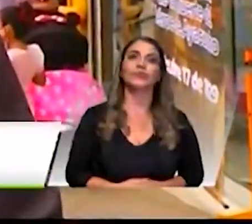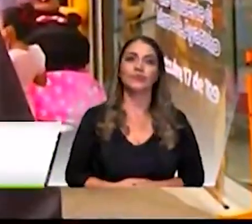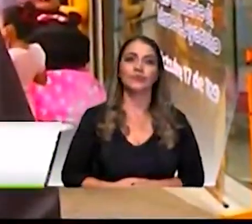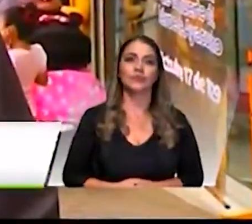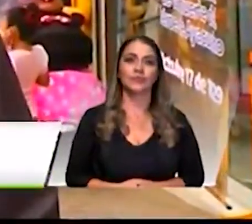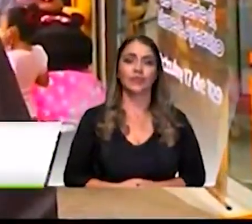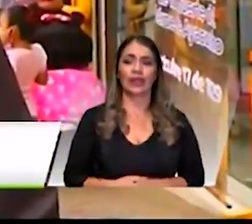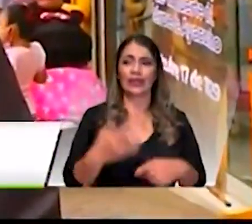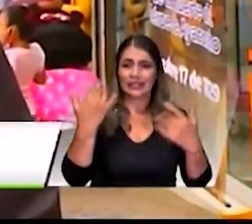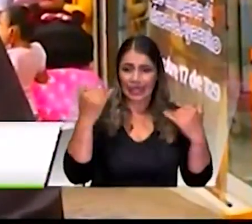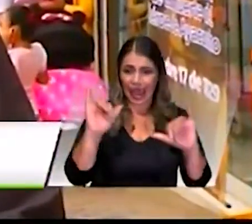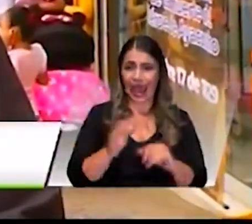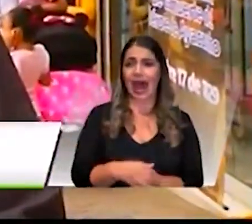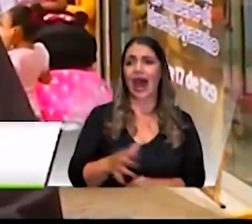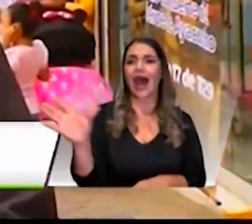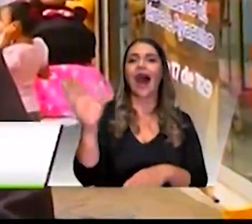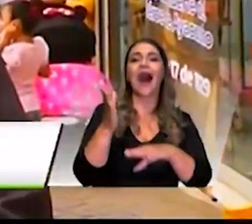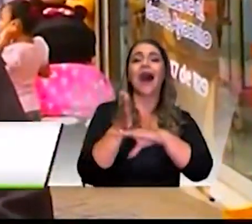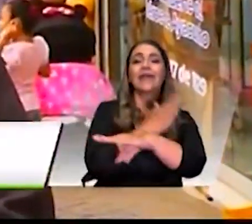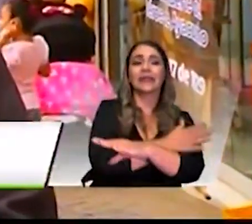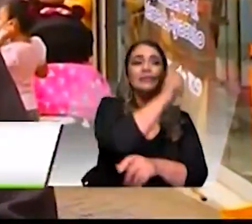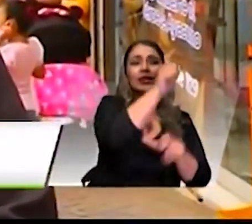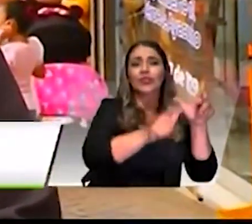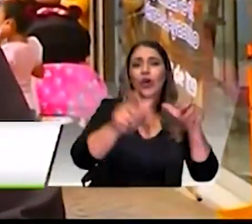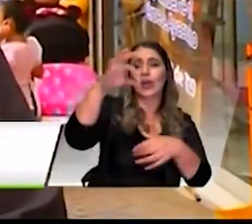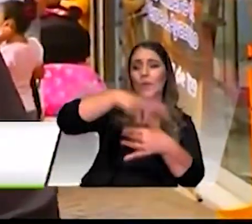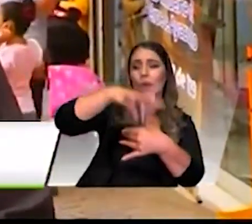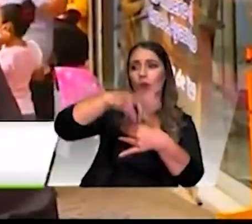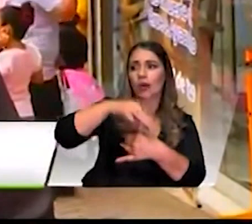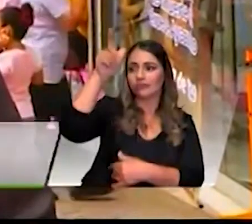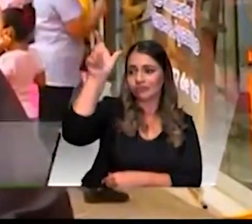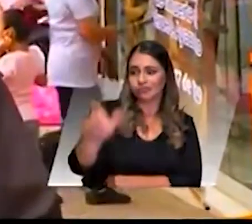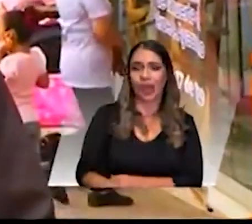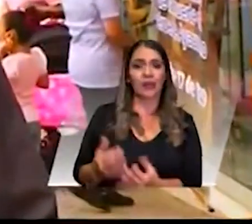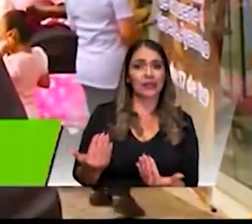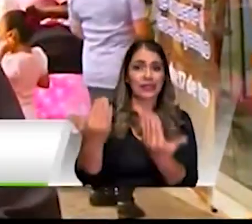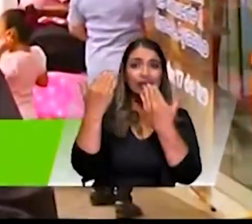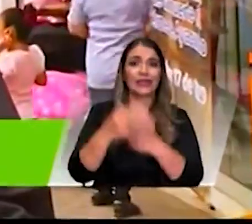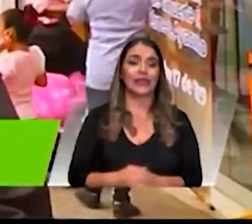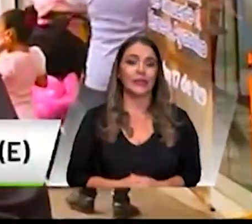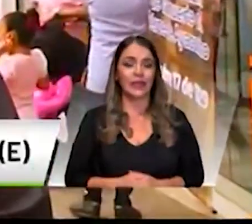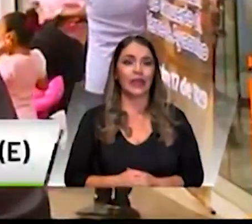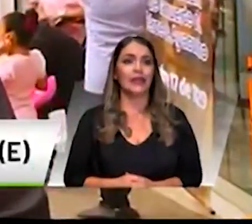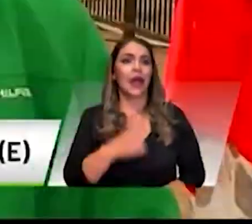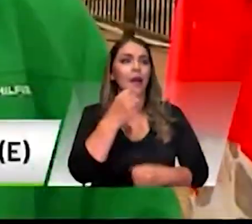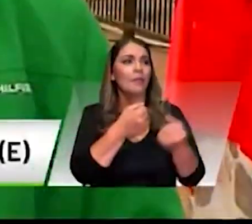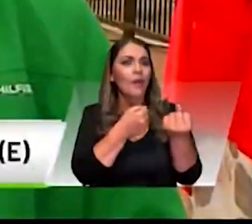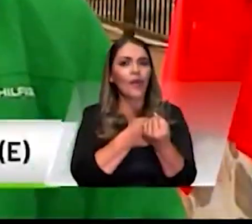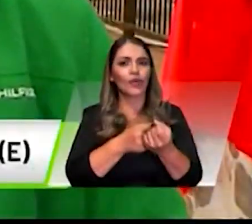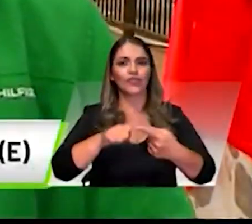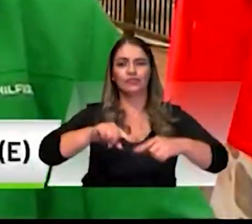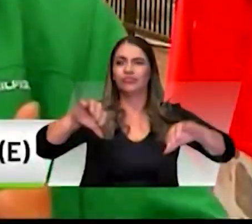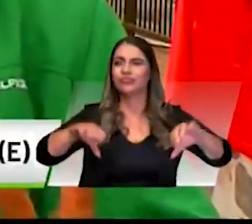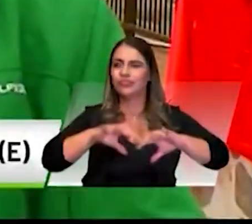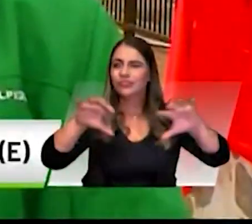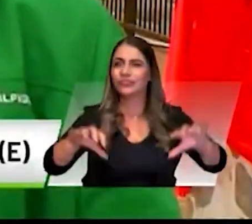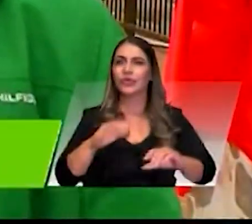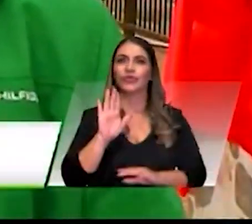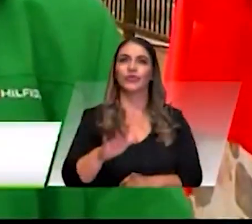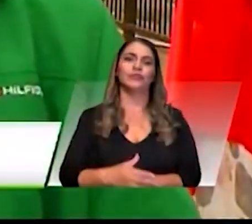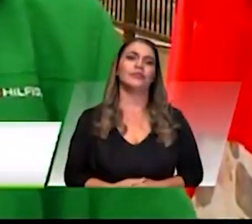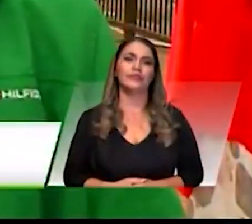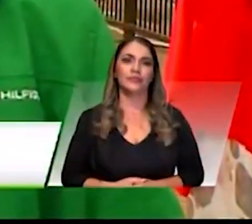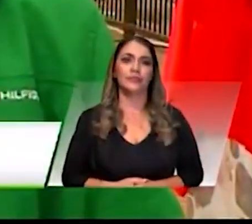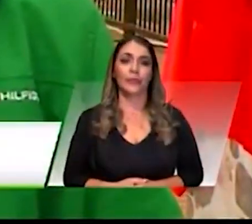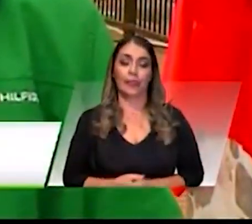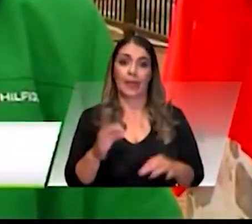legitimado popularmente, es un gobernante a quien la mayoría de Antioquia le brindaron su respaldo. Es una gran noticia